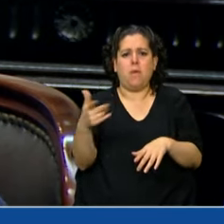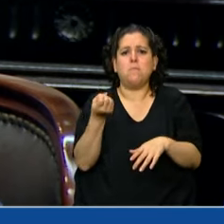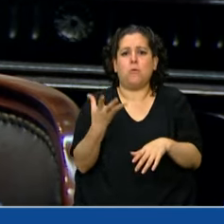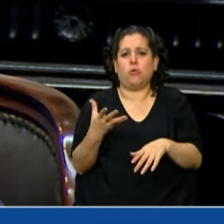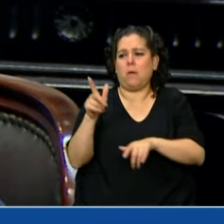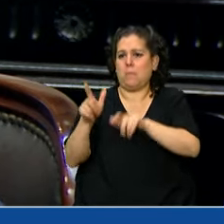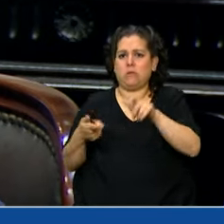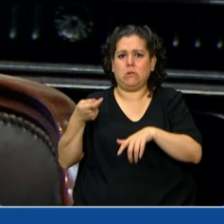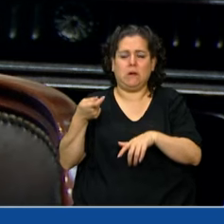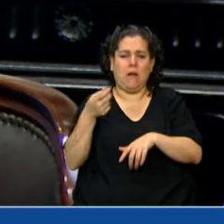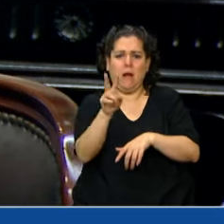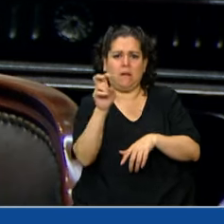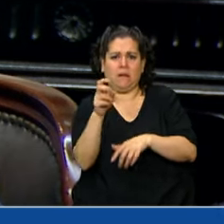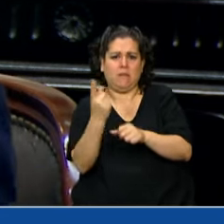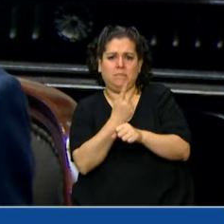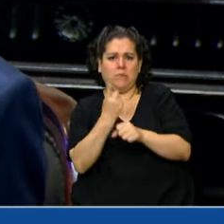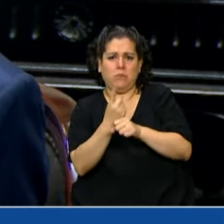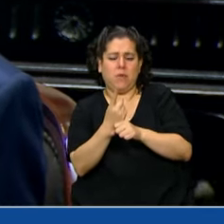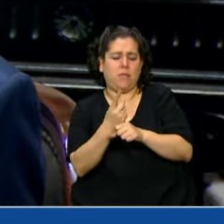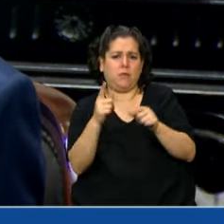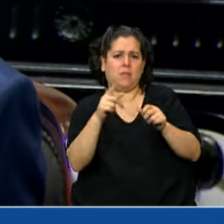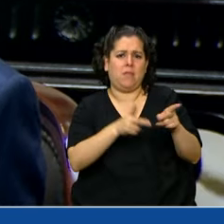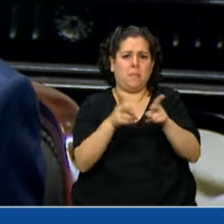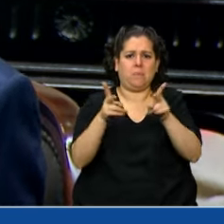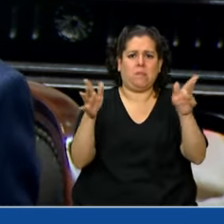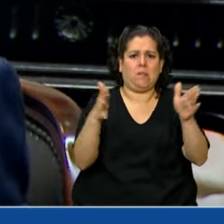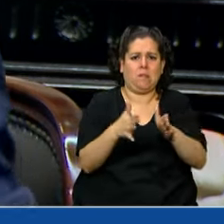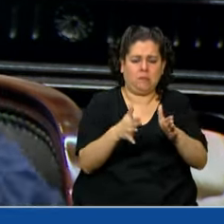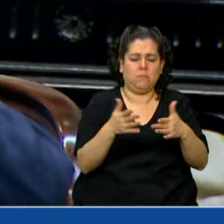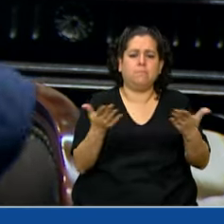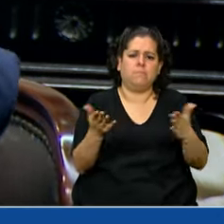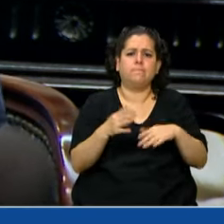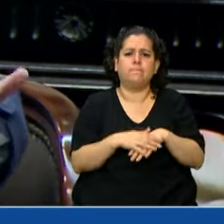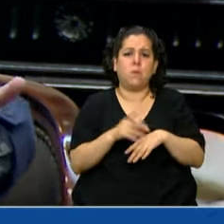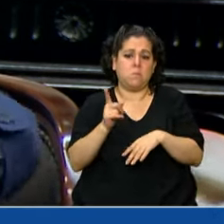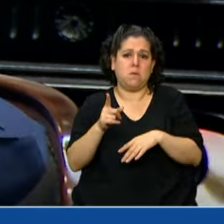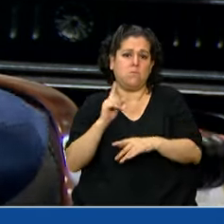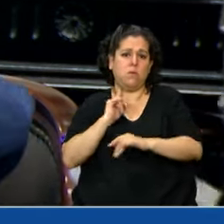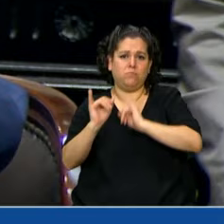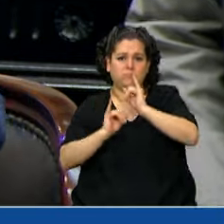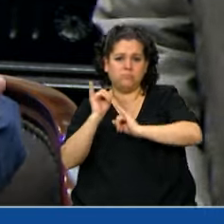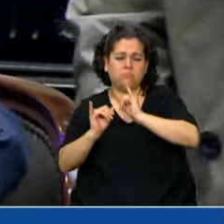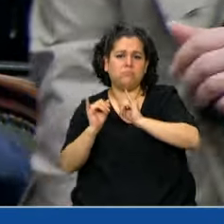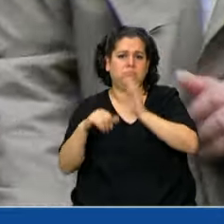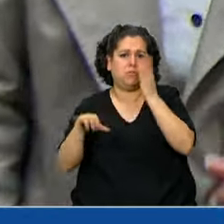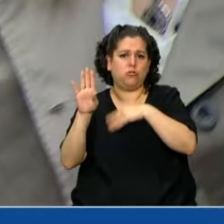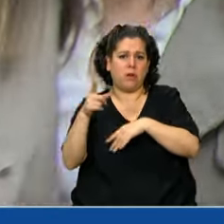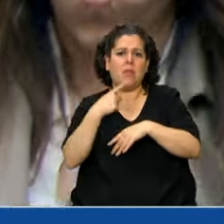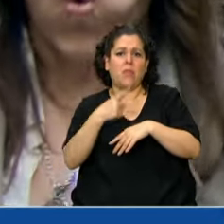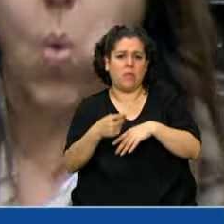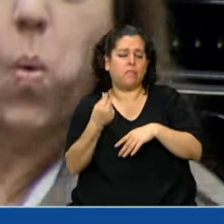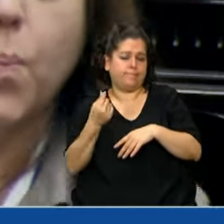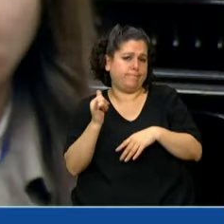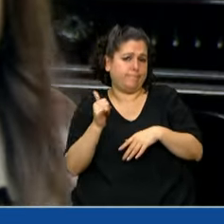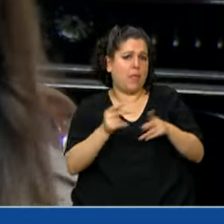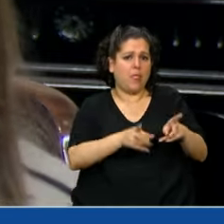como acaba de decir el miembro informante del dictamen de mayoría amente desapareció buena parte de